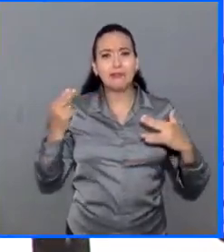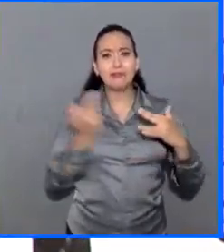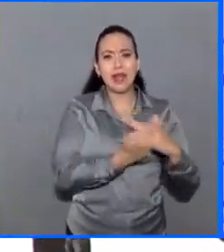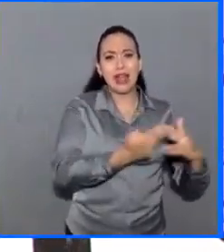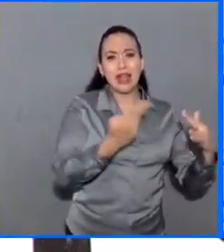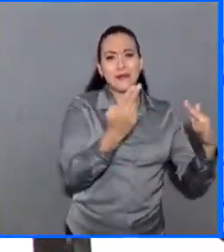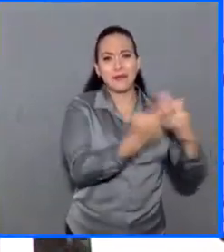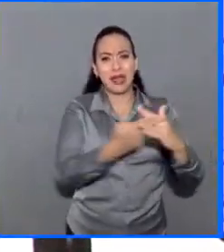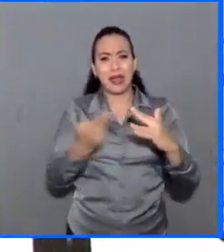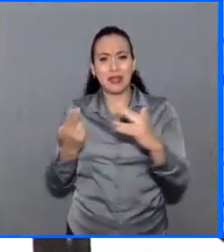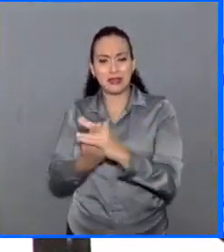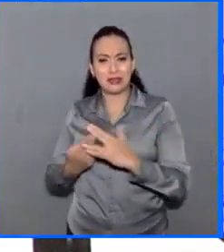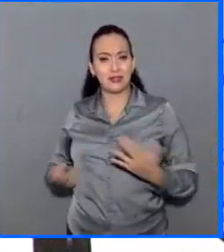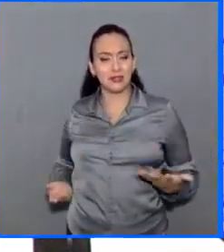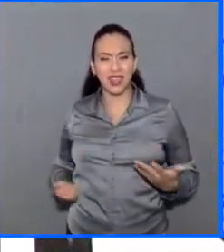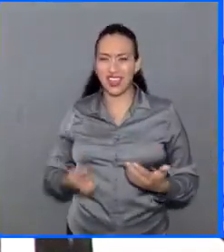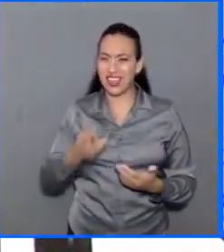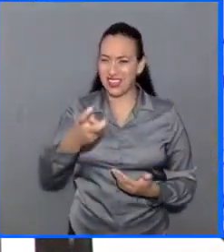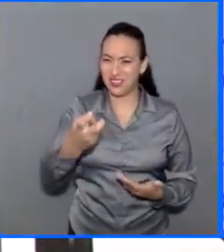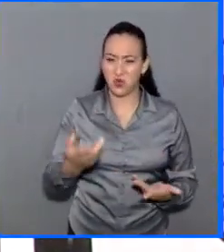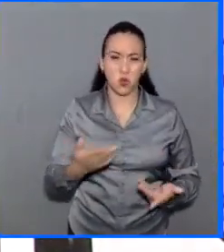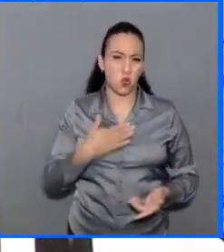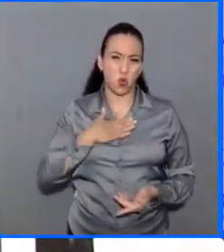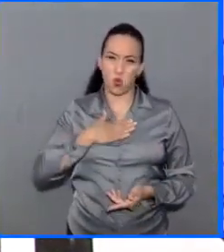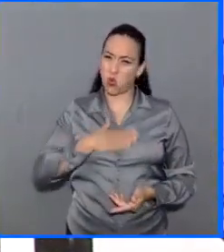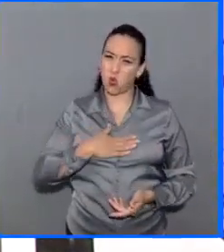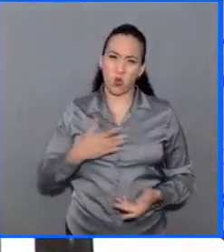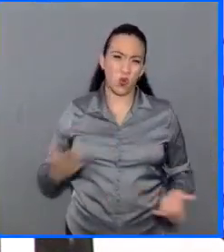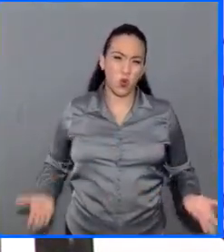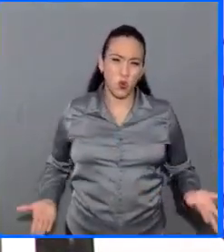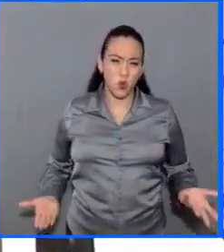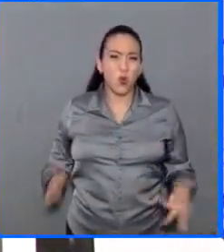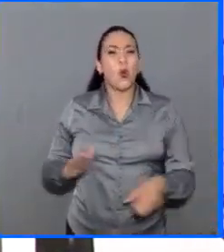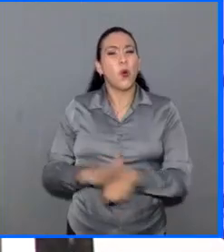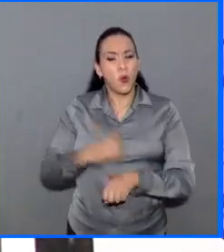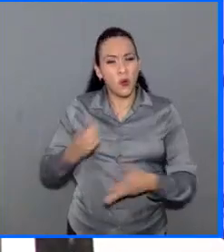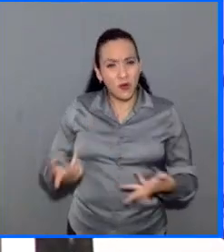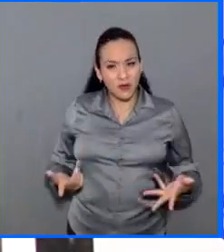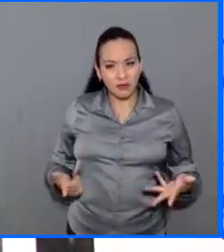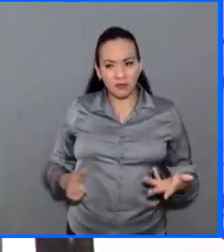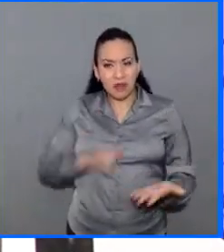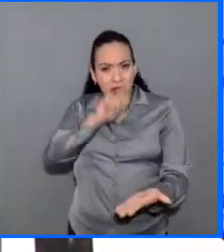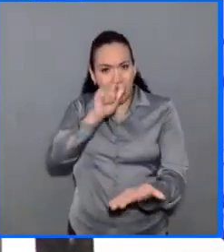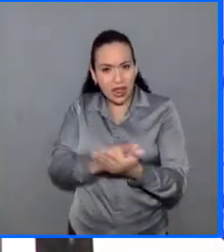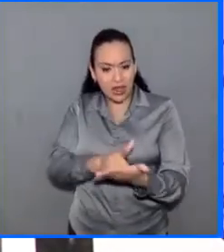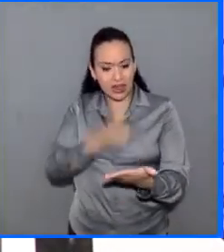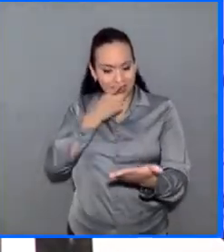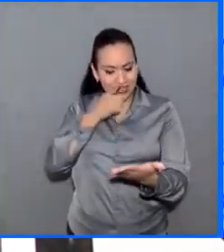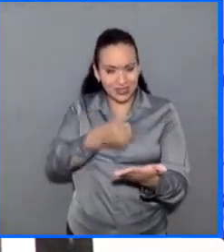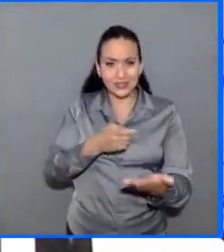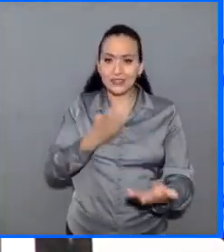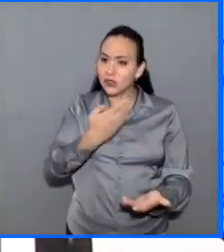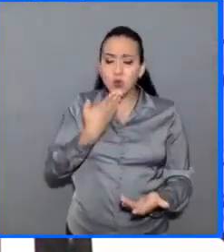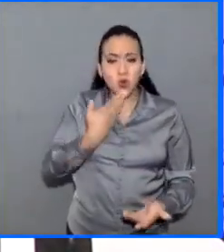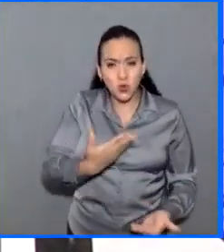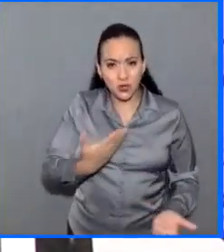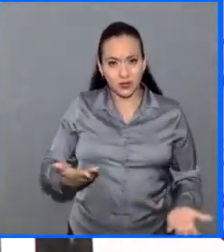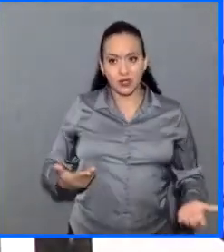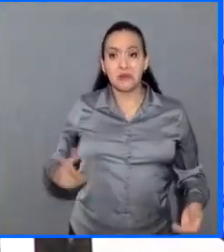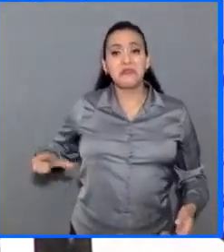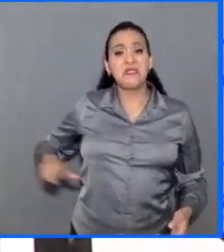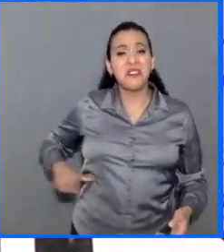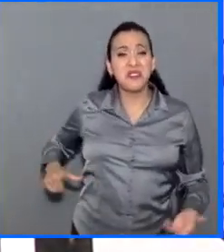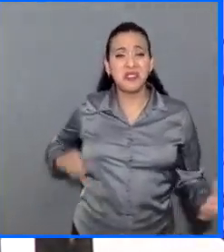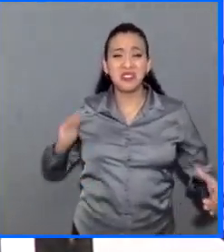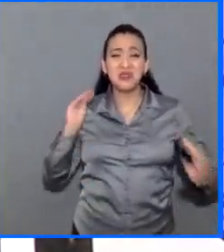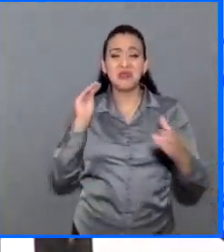La injusticia y la impunidad en crímenes contra la prensa no ha bajado durante los últimos